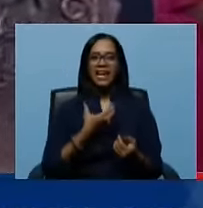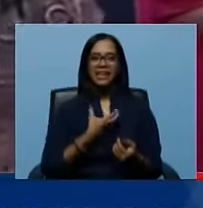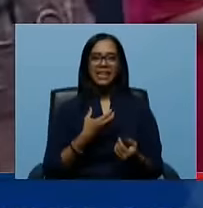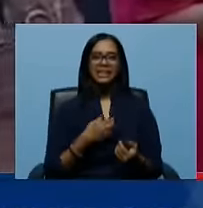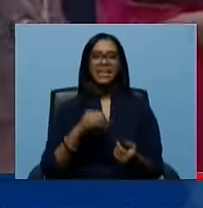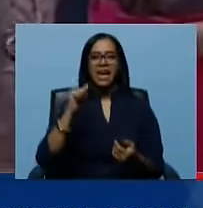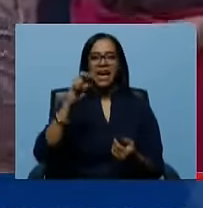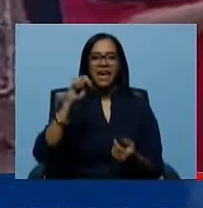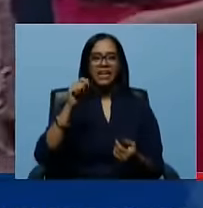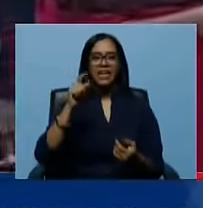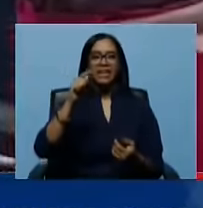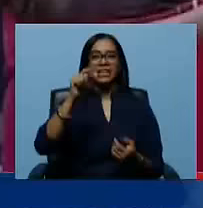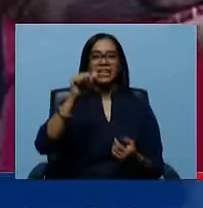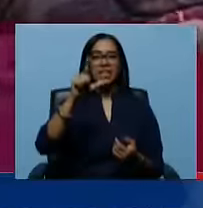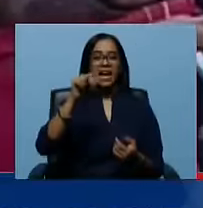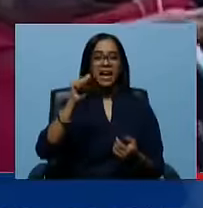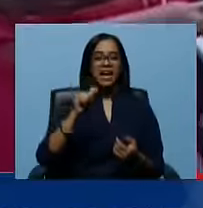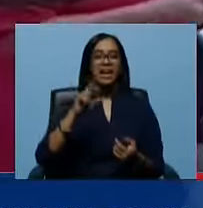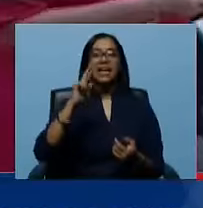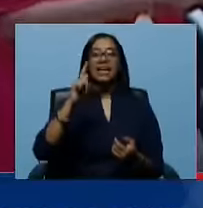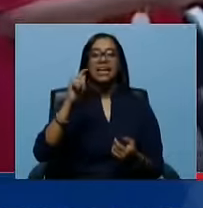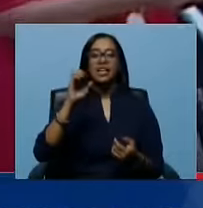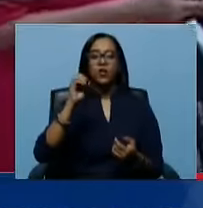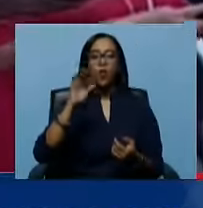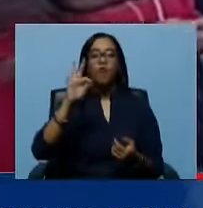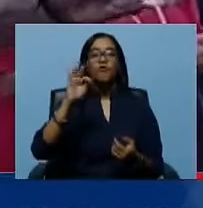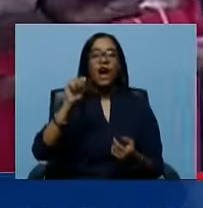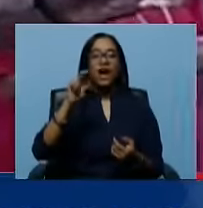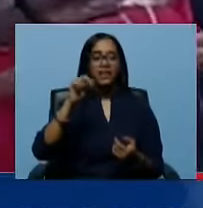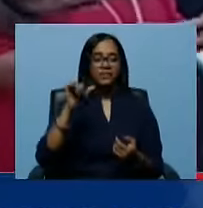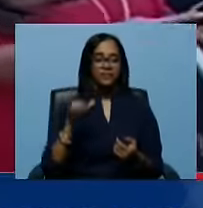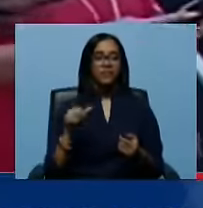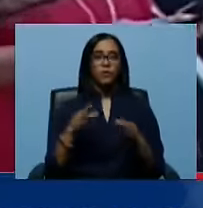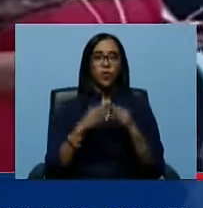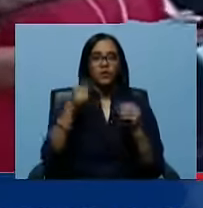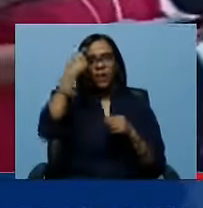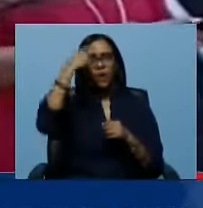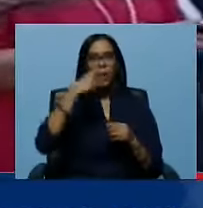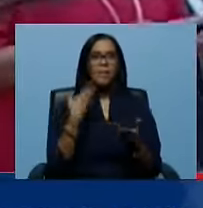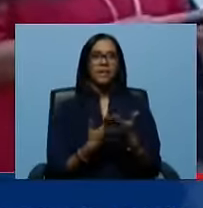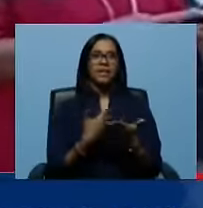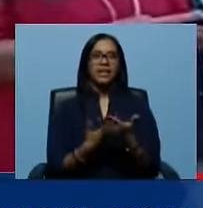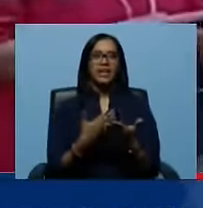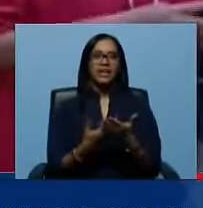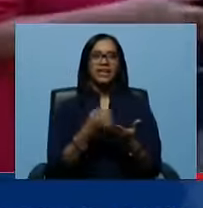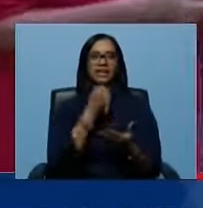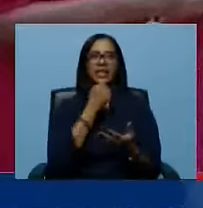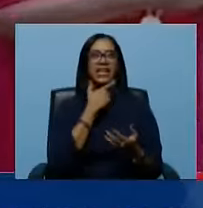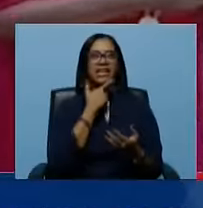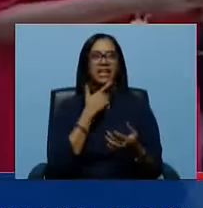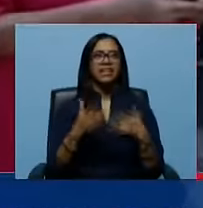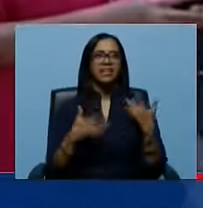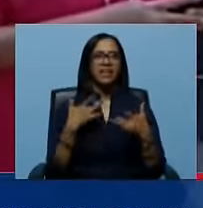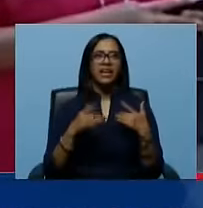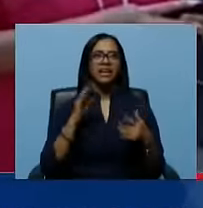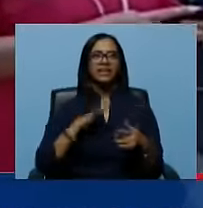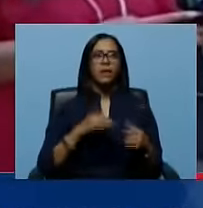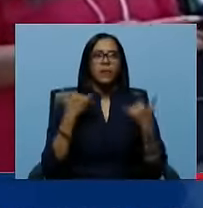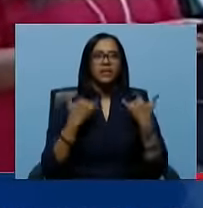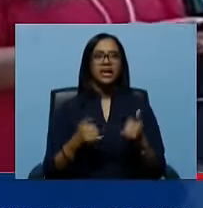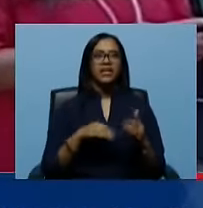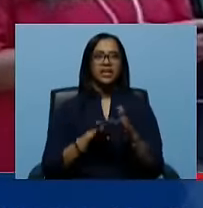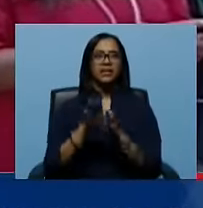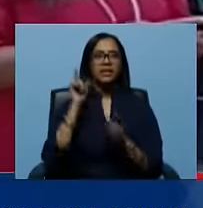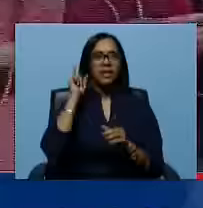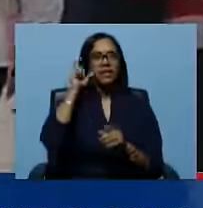Titala, Fanny, Rito y todo este pueblo que está aquí presenciando esta bonita actividad que tendremos, que estamos ya desarrollando desde el día